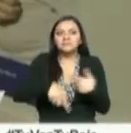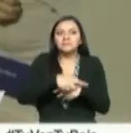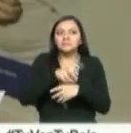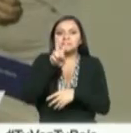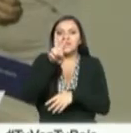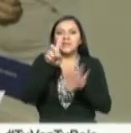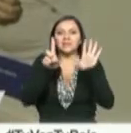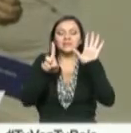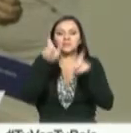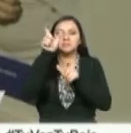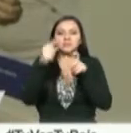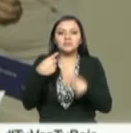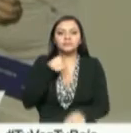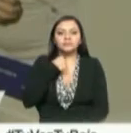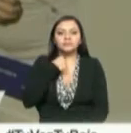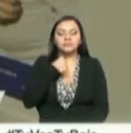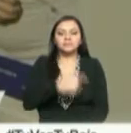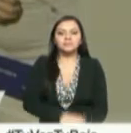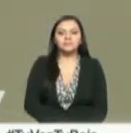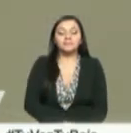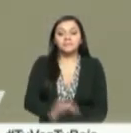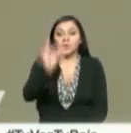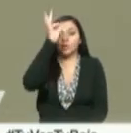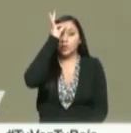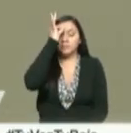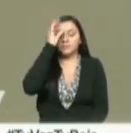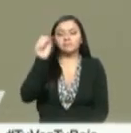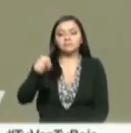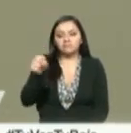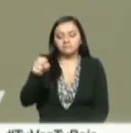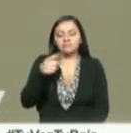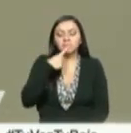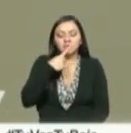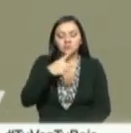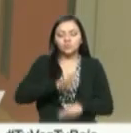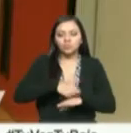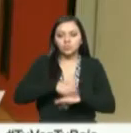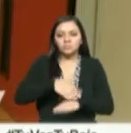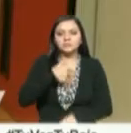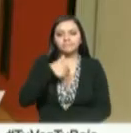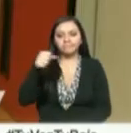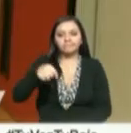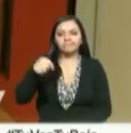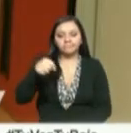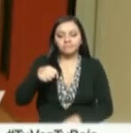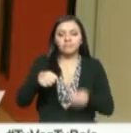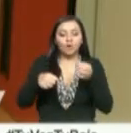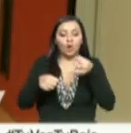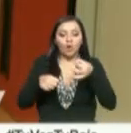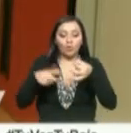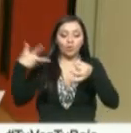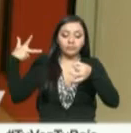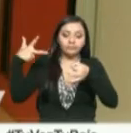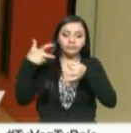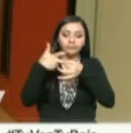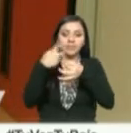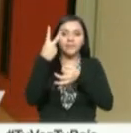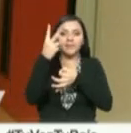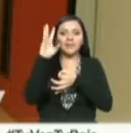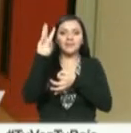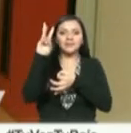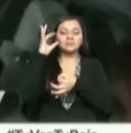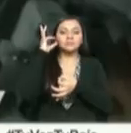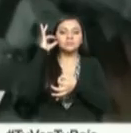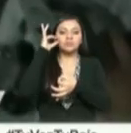sido. El hospital reconoció que, por error de procedimiento, la fecundación de los óvulos de 26 mujeres podría haber sido con